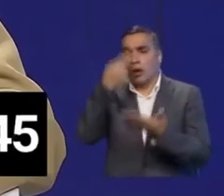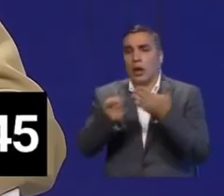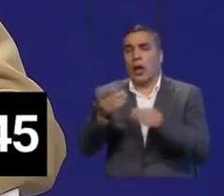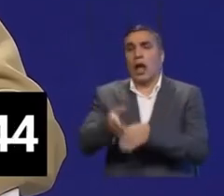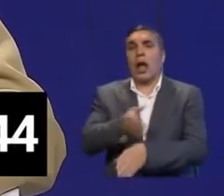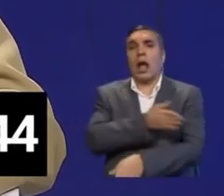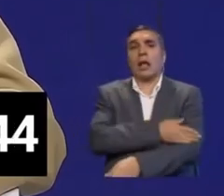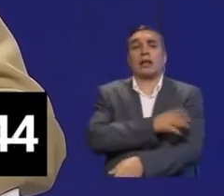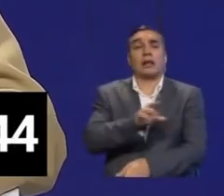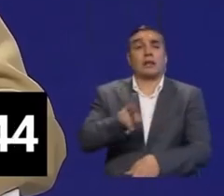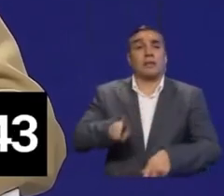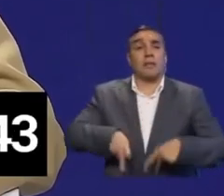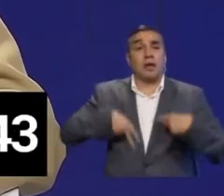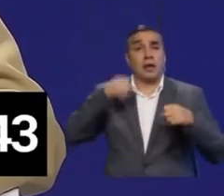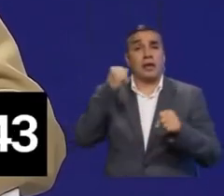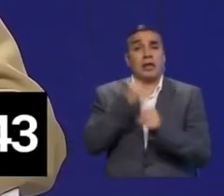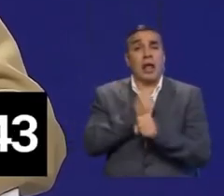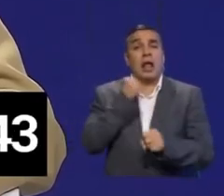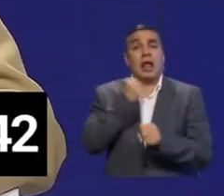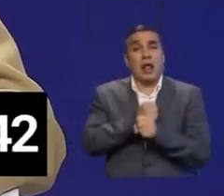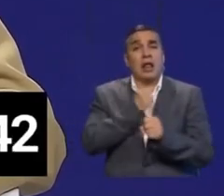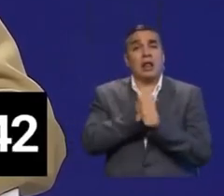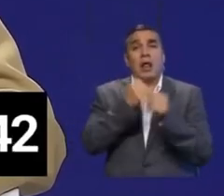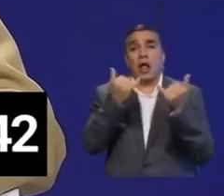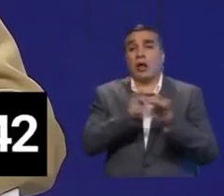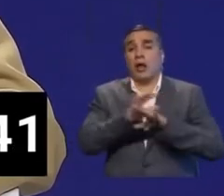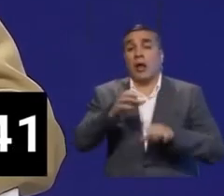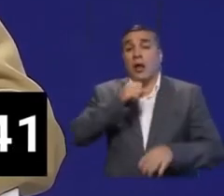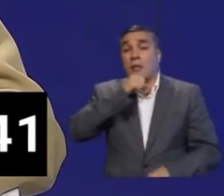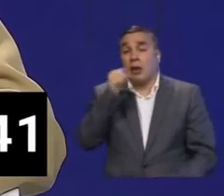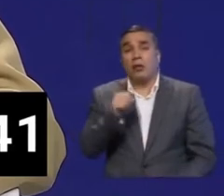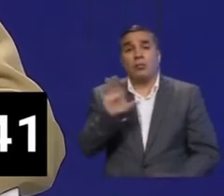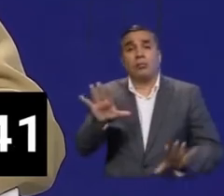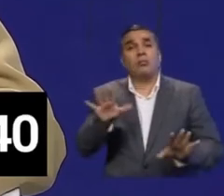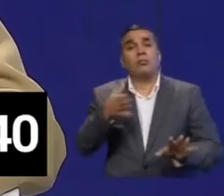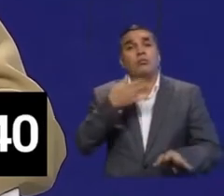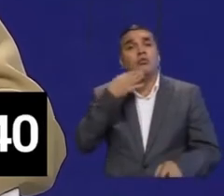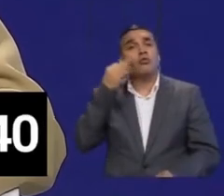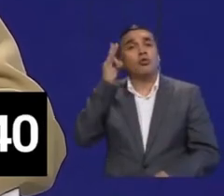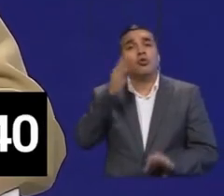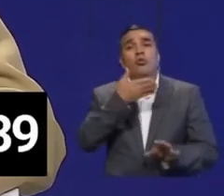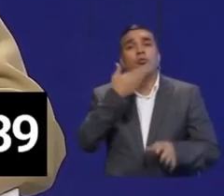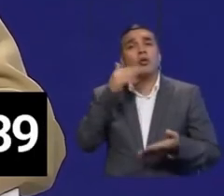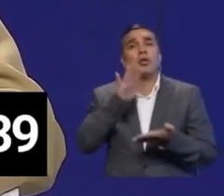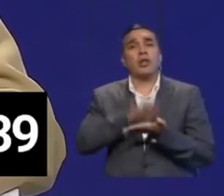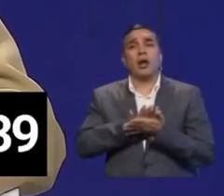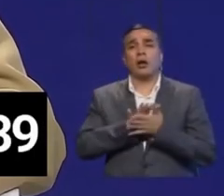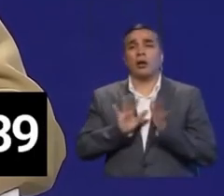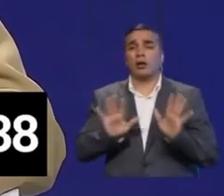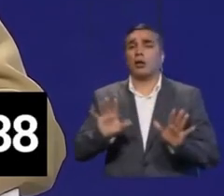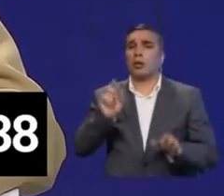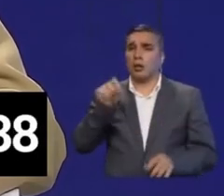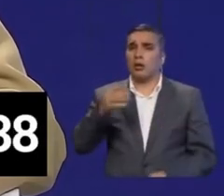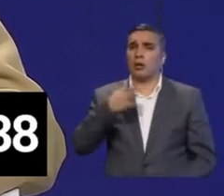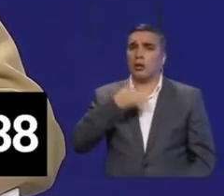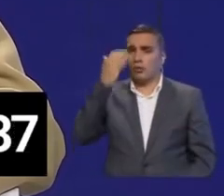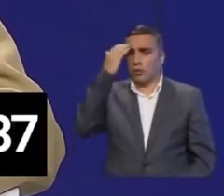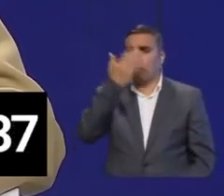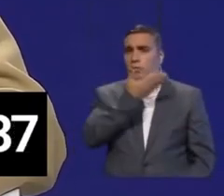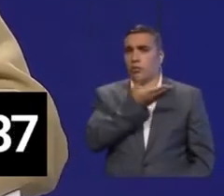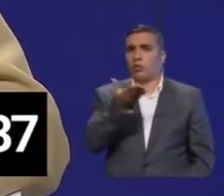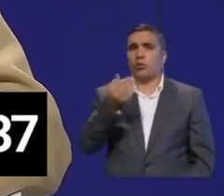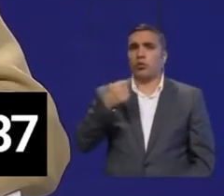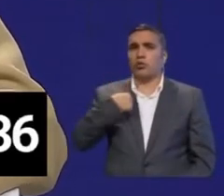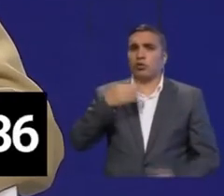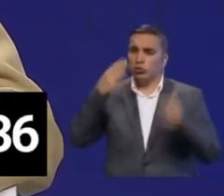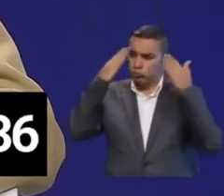vida entera, ellos deben tener un futuro grande, maravilloso, y debemos preocuparnos de todos ellos, sobre